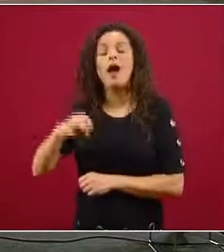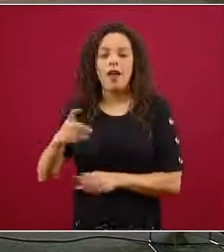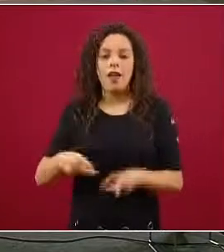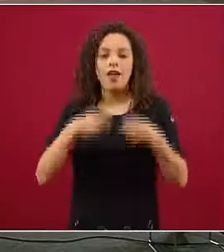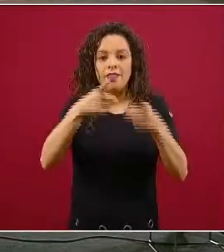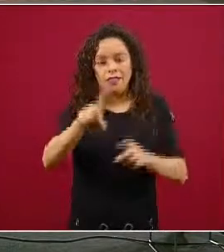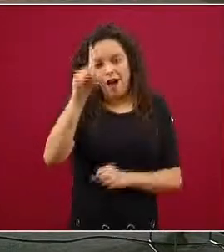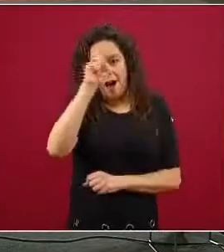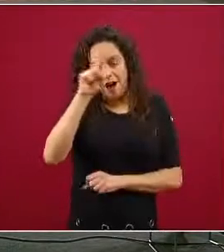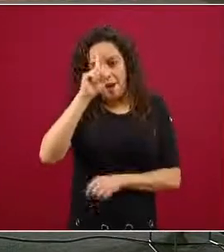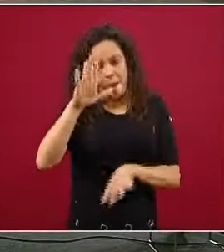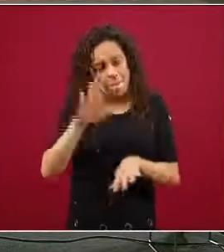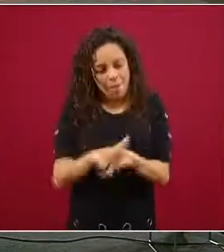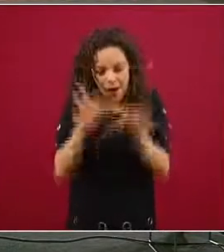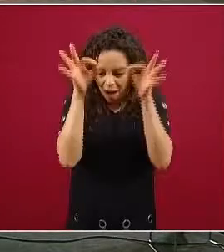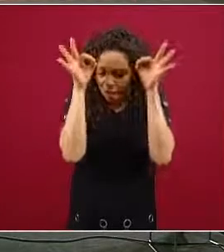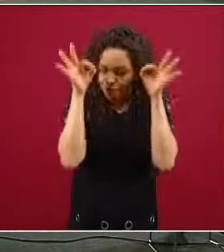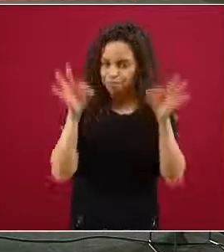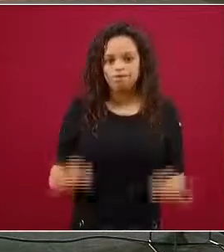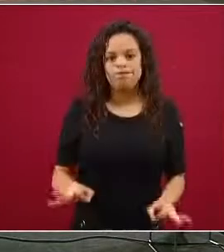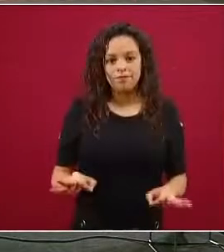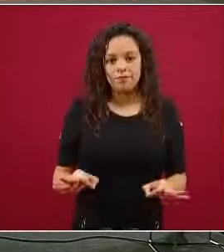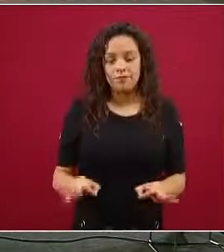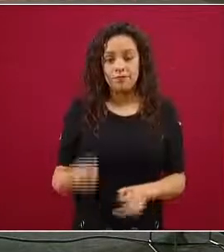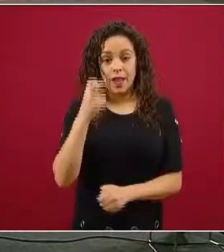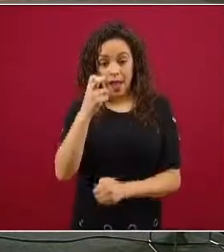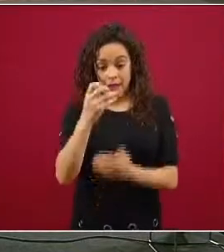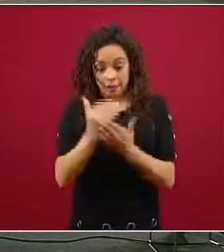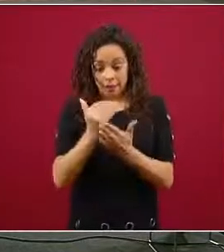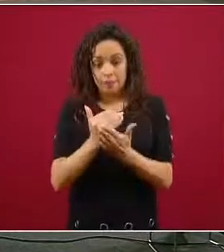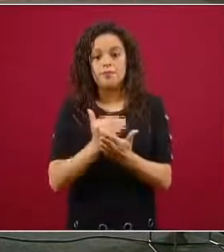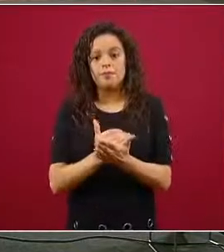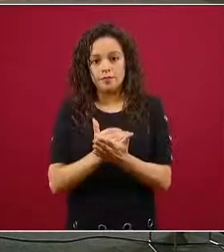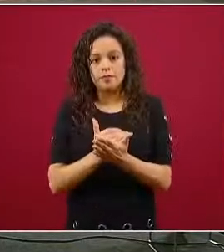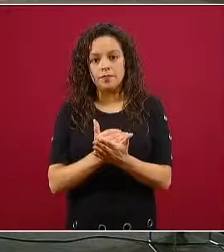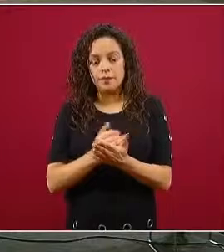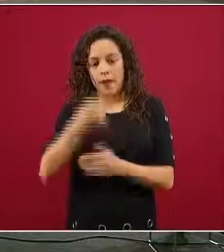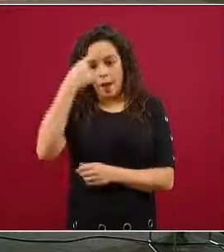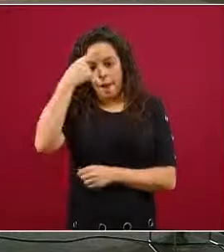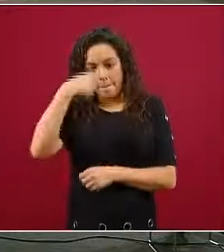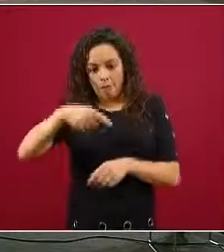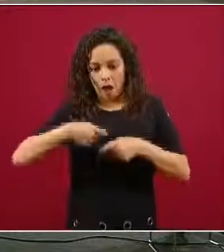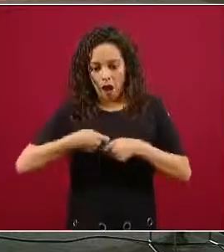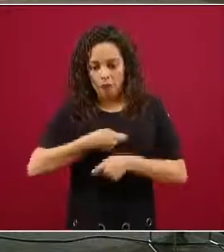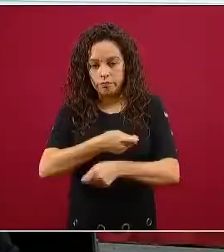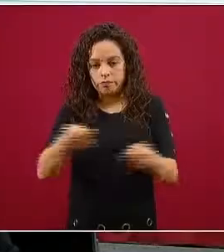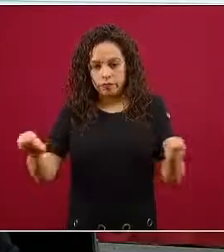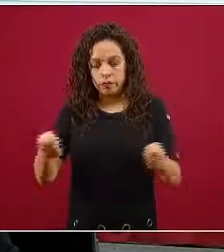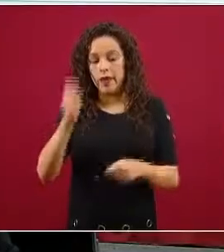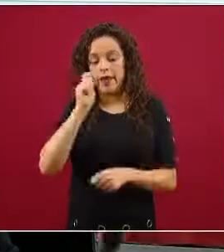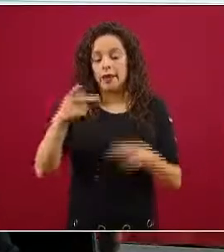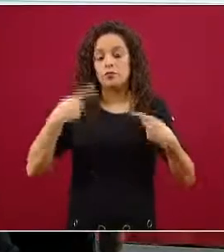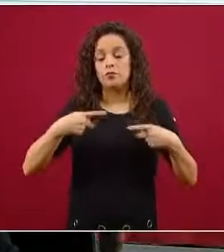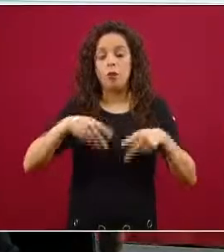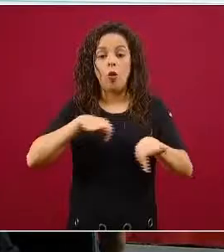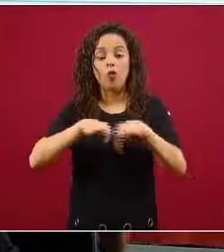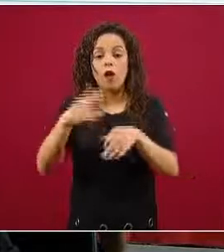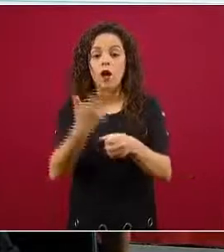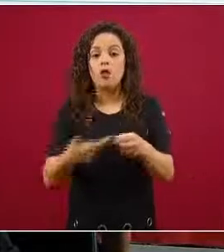precisas. Este lineamiento está dirigido al personal de salud de todos los niveles a